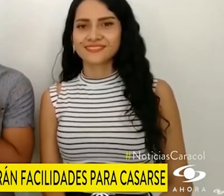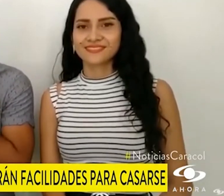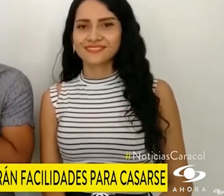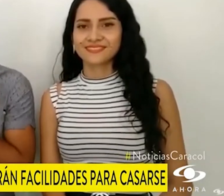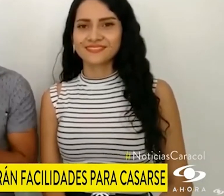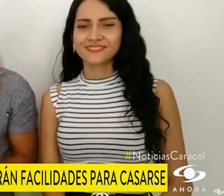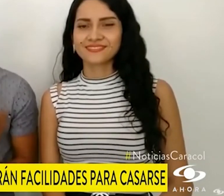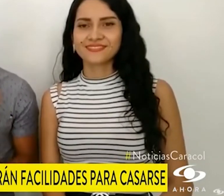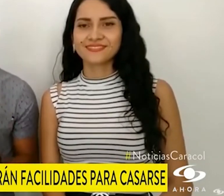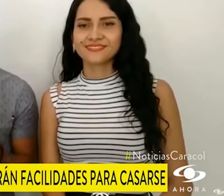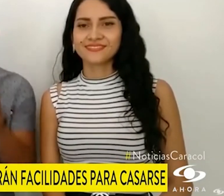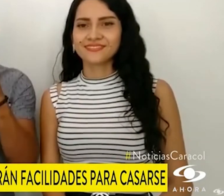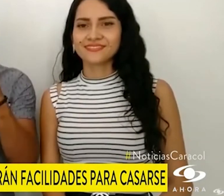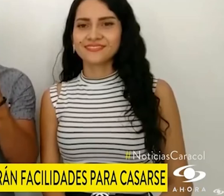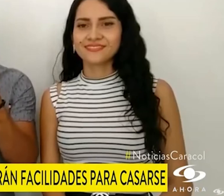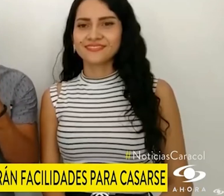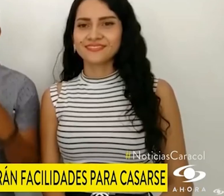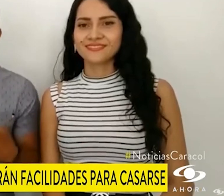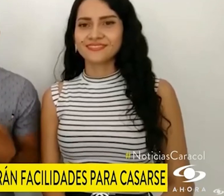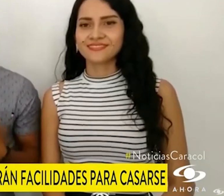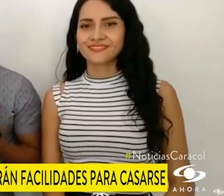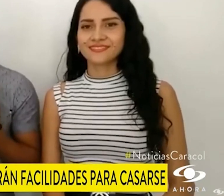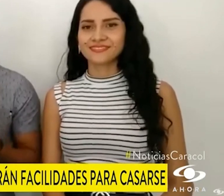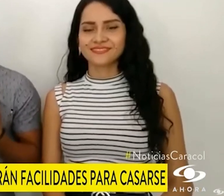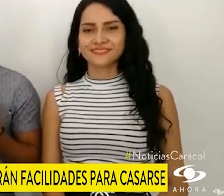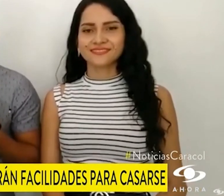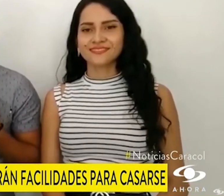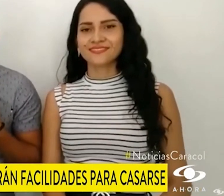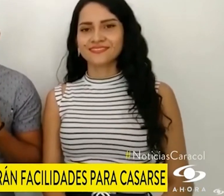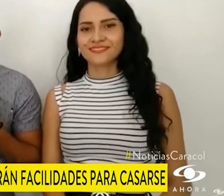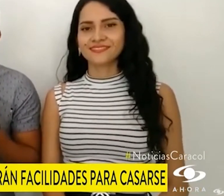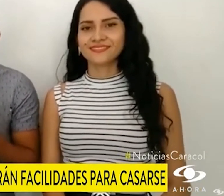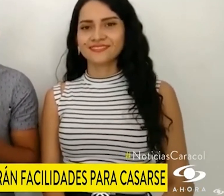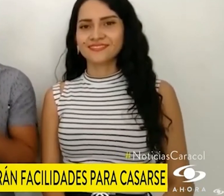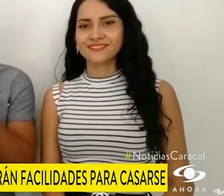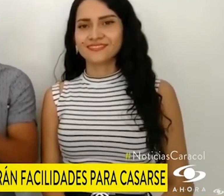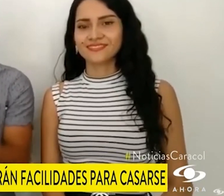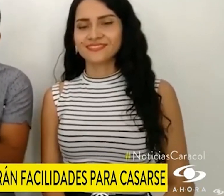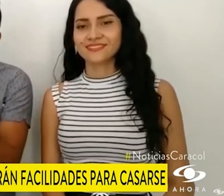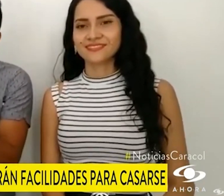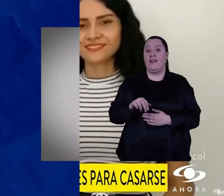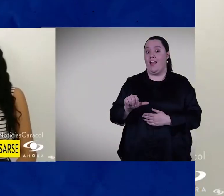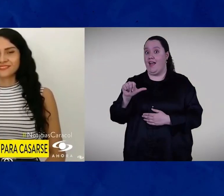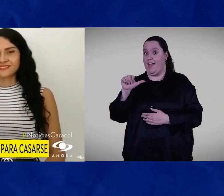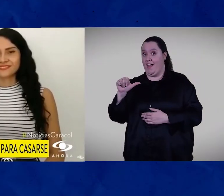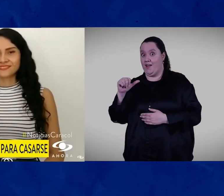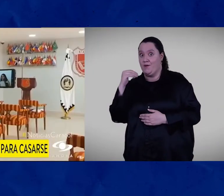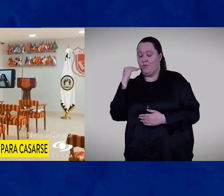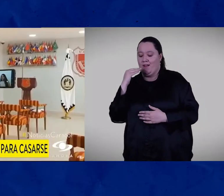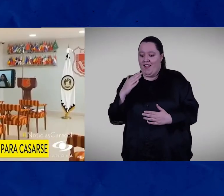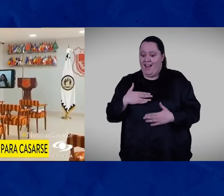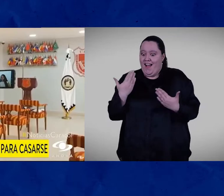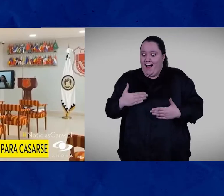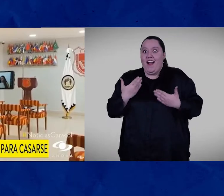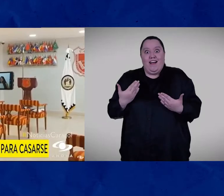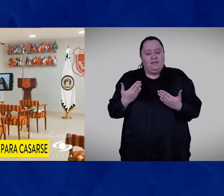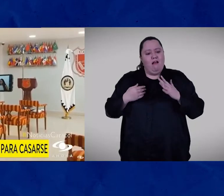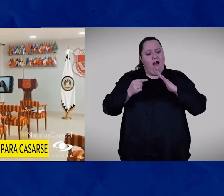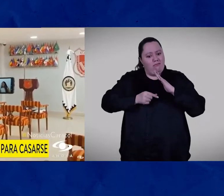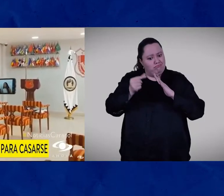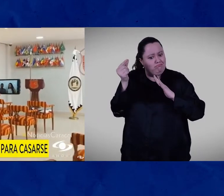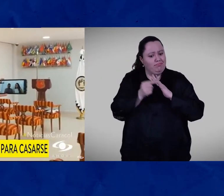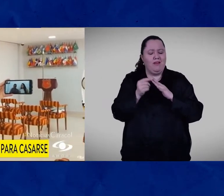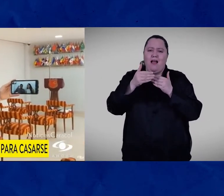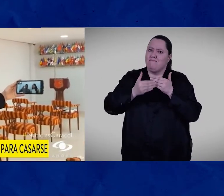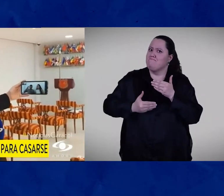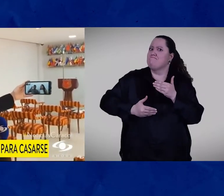yo la amo, es una persona muy especial y quiero que esto sea para toda la vida. Ella también mostró